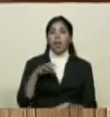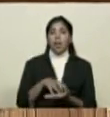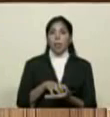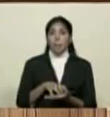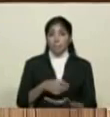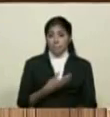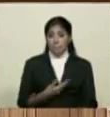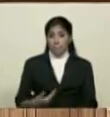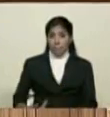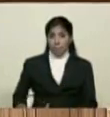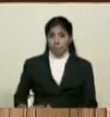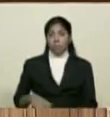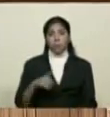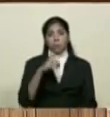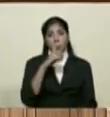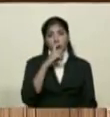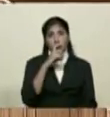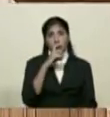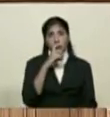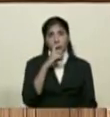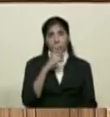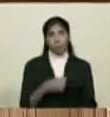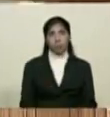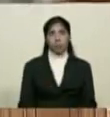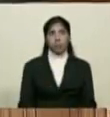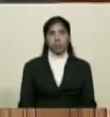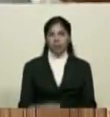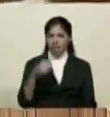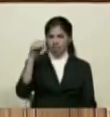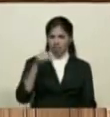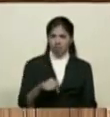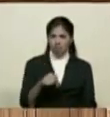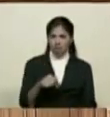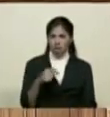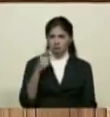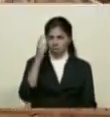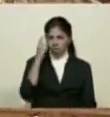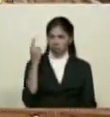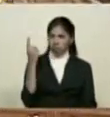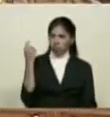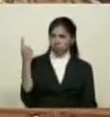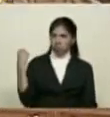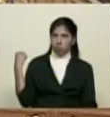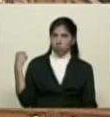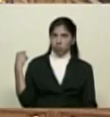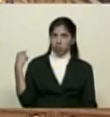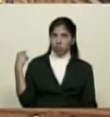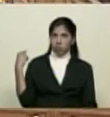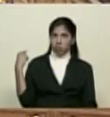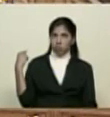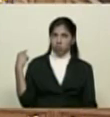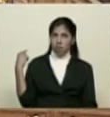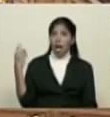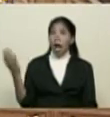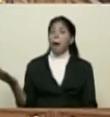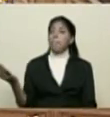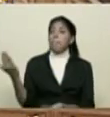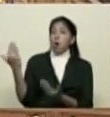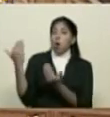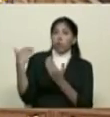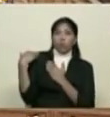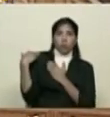Maduro, aquí, en este hemiciclo, hace unos días, nos dio todo el apoyo